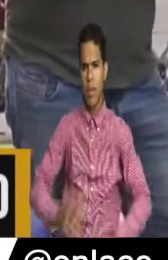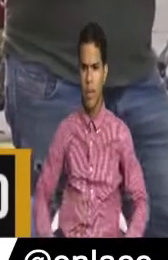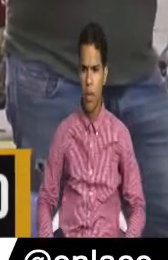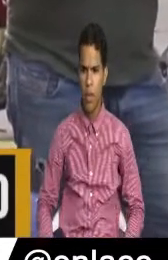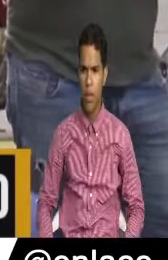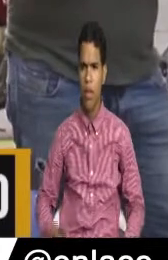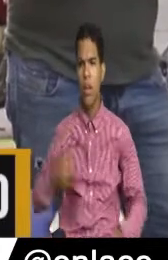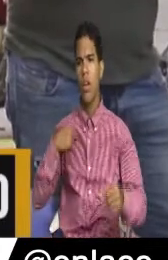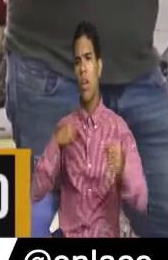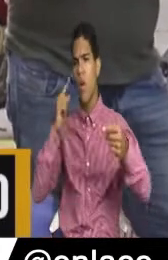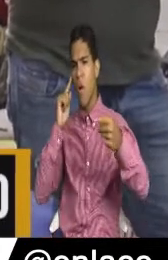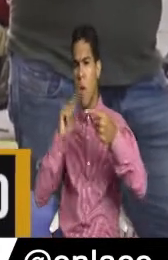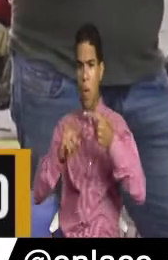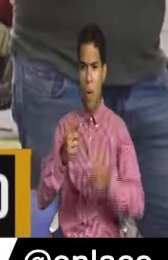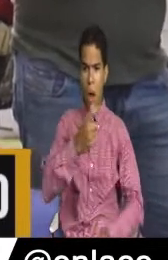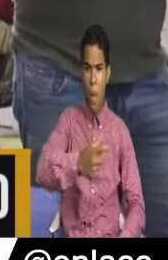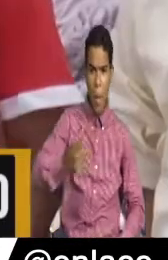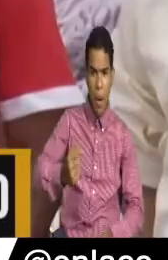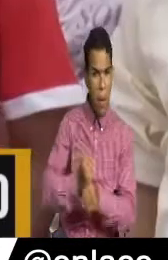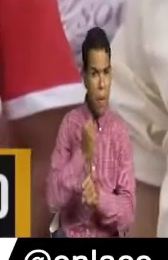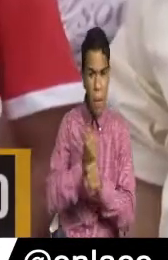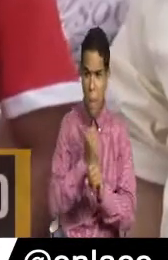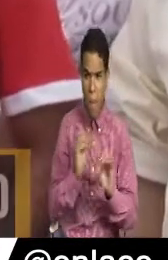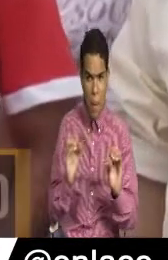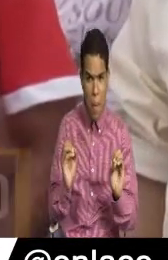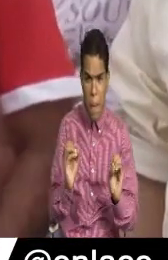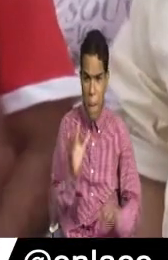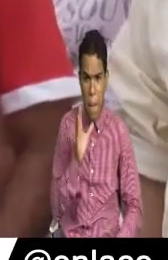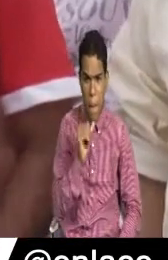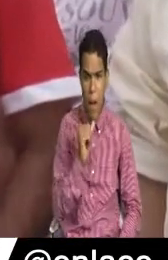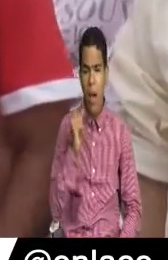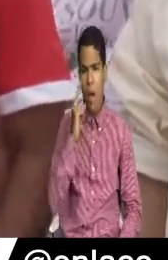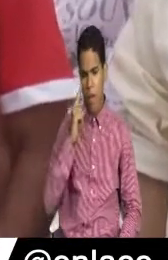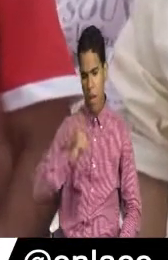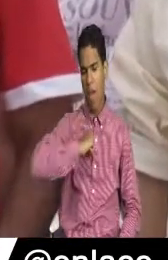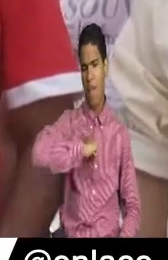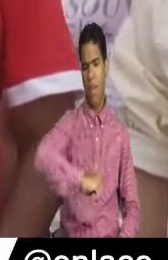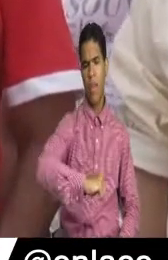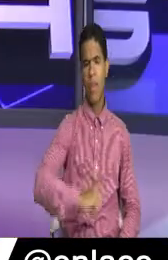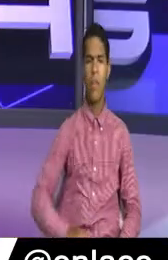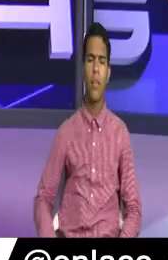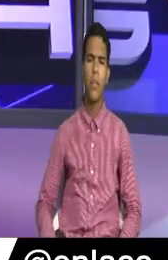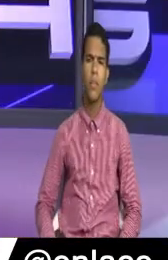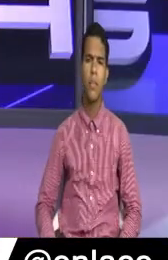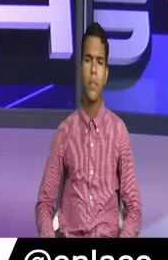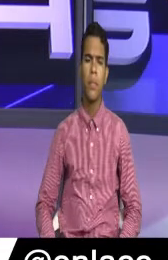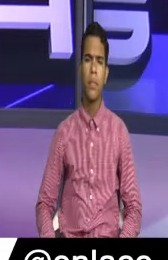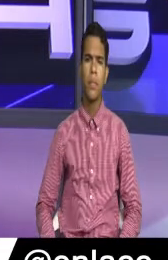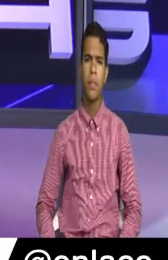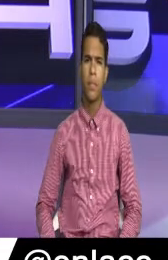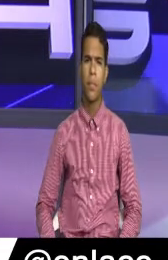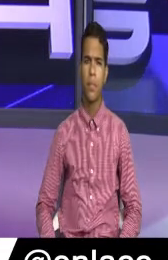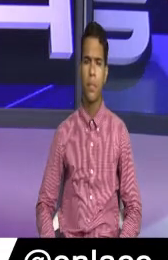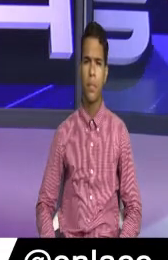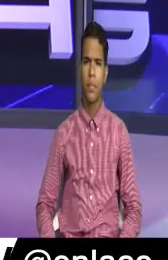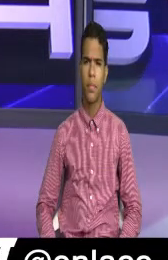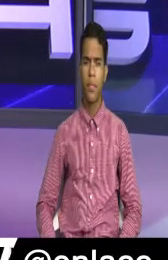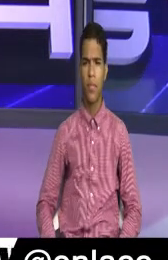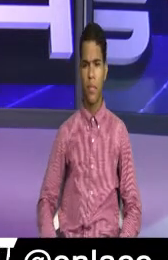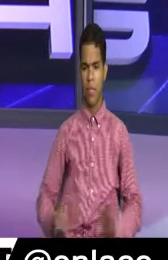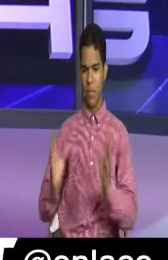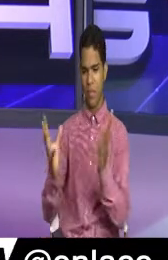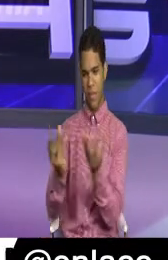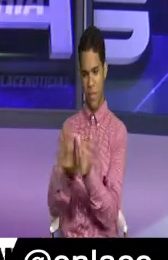desempleados de esta municipalidad defender la mano de obra local, según se dijo por parte de sus convocantes. Cor Magdalena anunció que